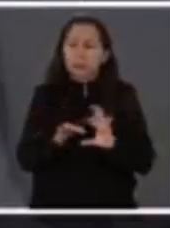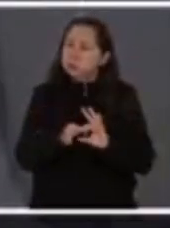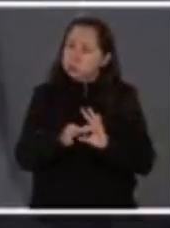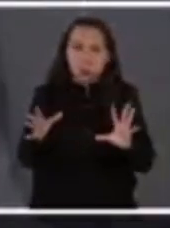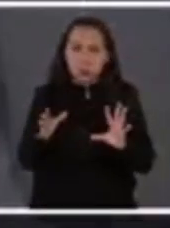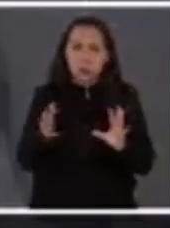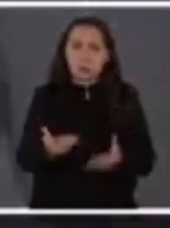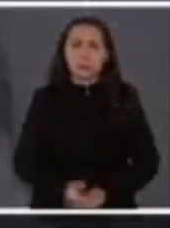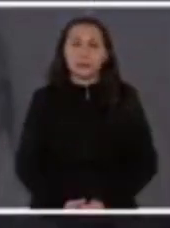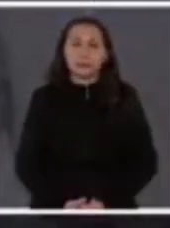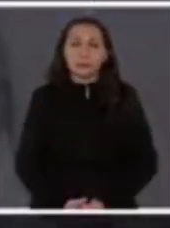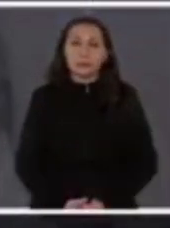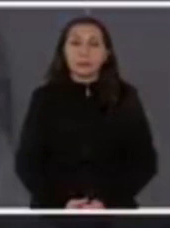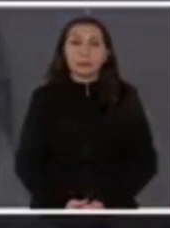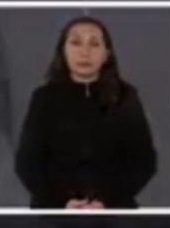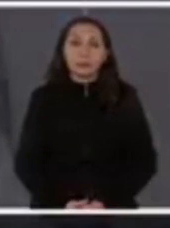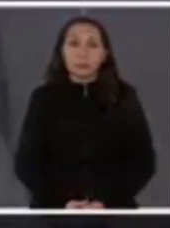grave.